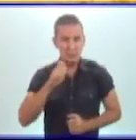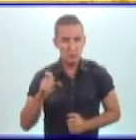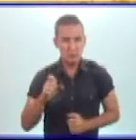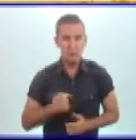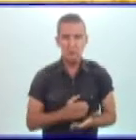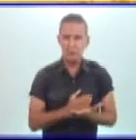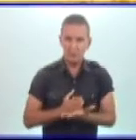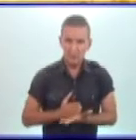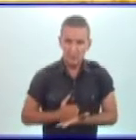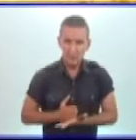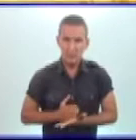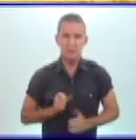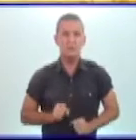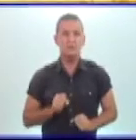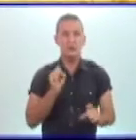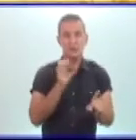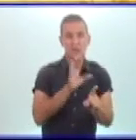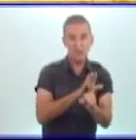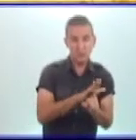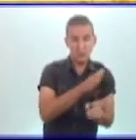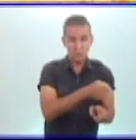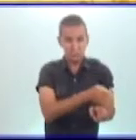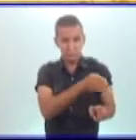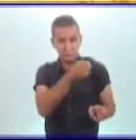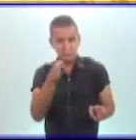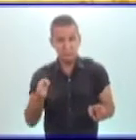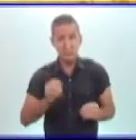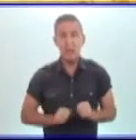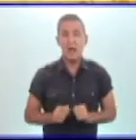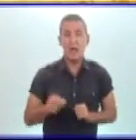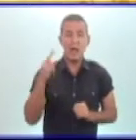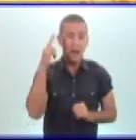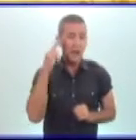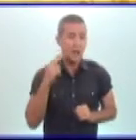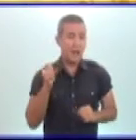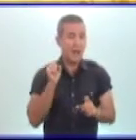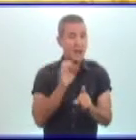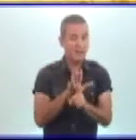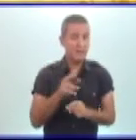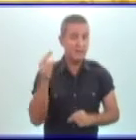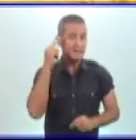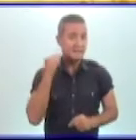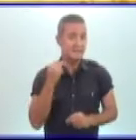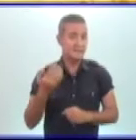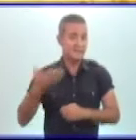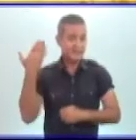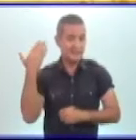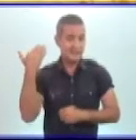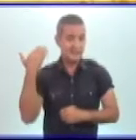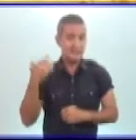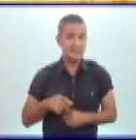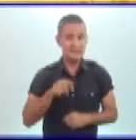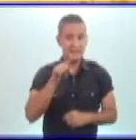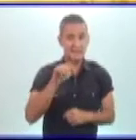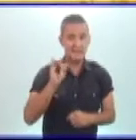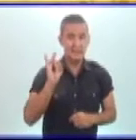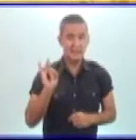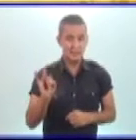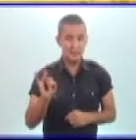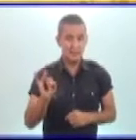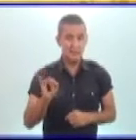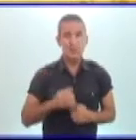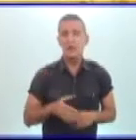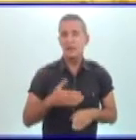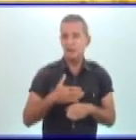dimensión desde su génesis, aunque en verdad, a partir del siglo XVII, resultan más evidentes su impulso y presencia en distintas vertientes de la